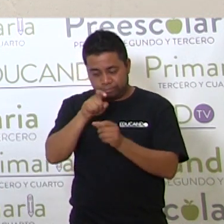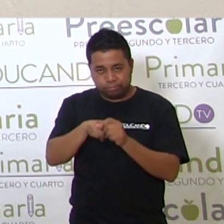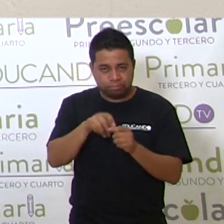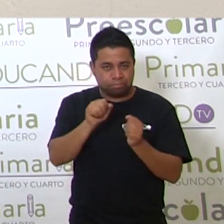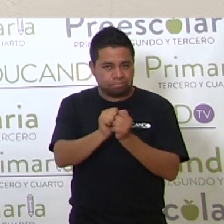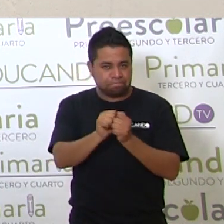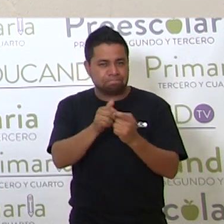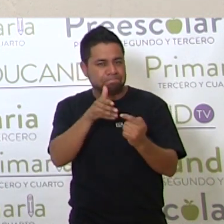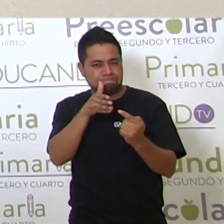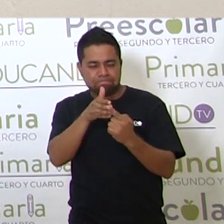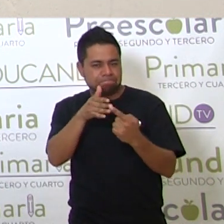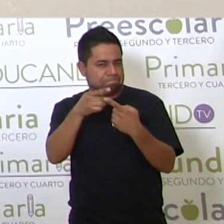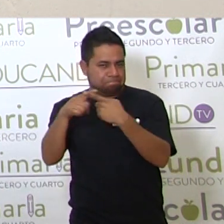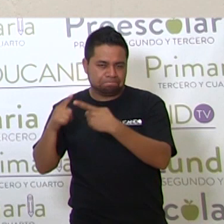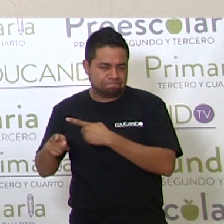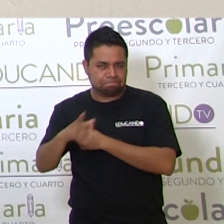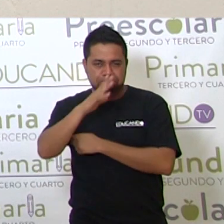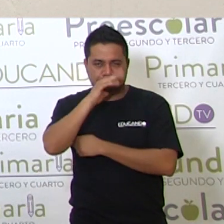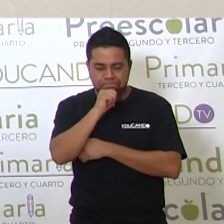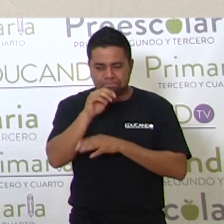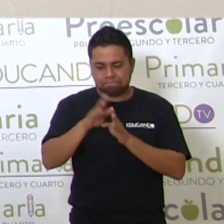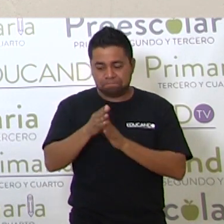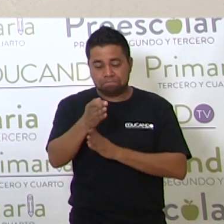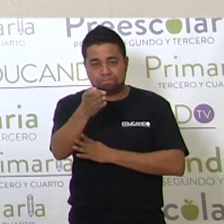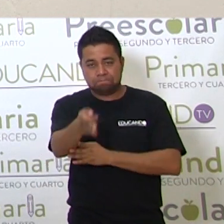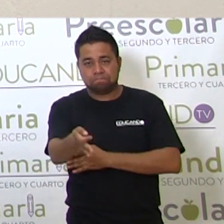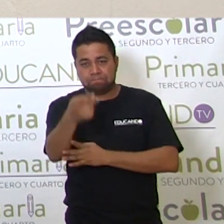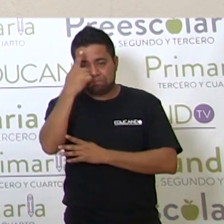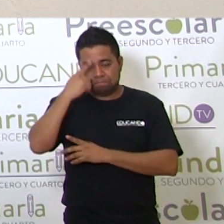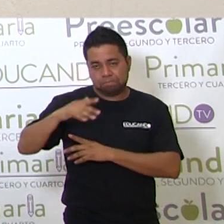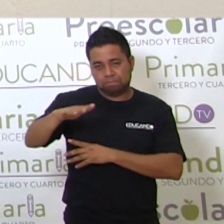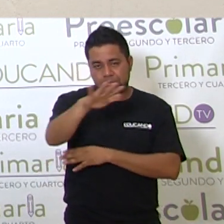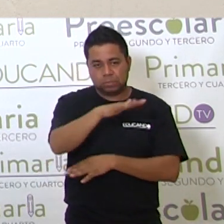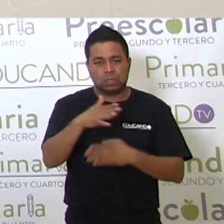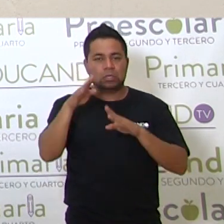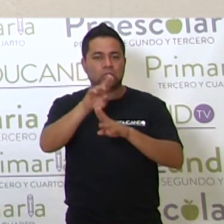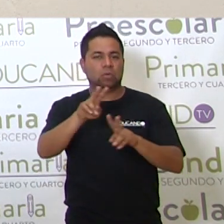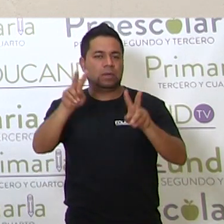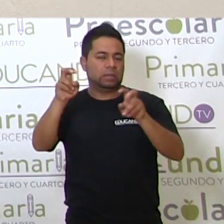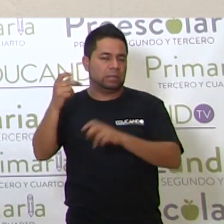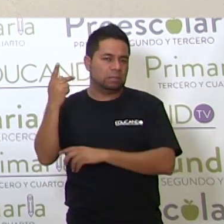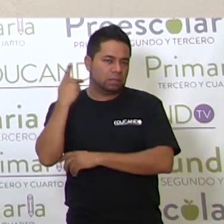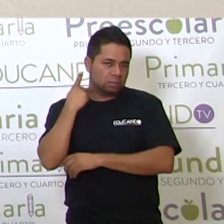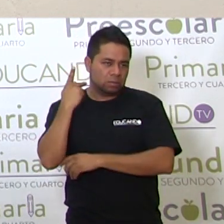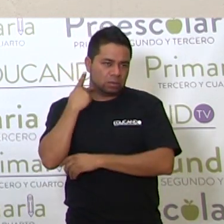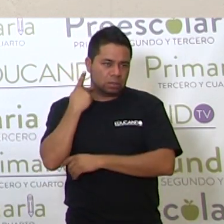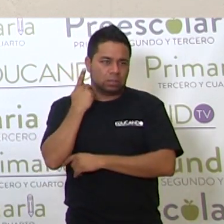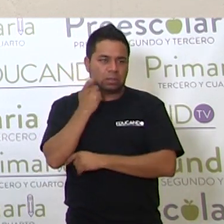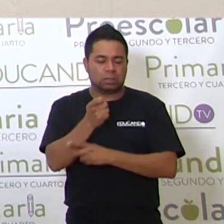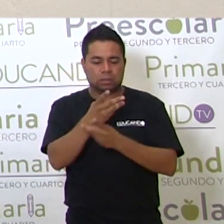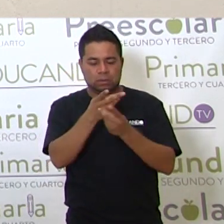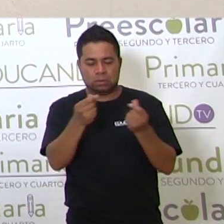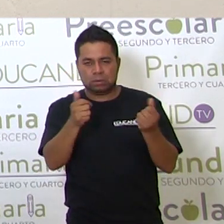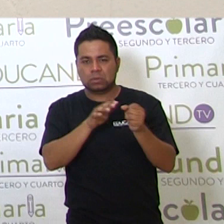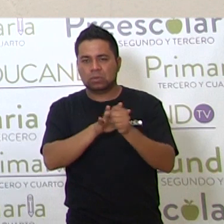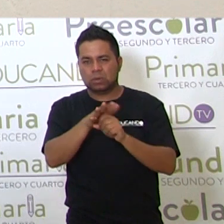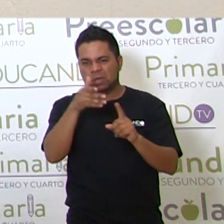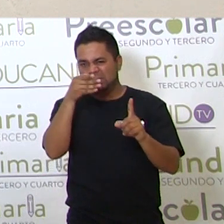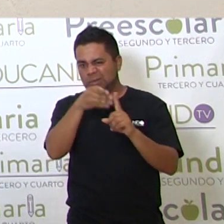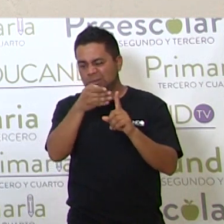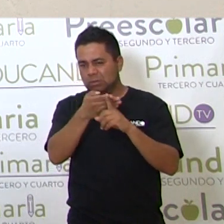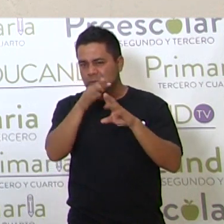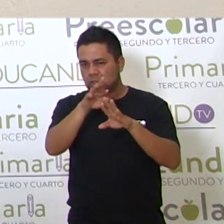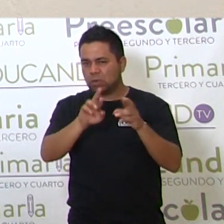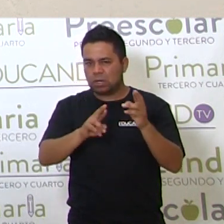conyugal y de su aceptación del contexto político que disolverá los ideales